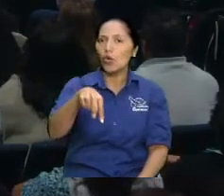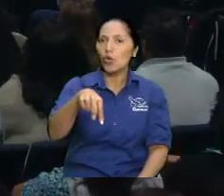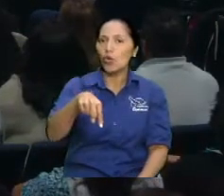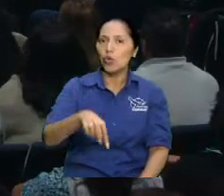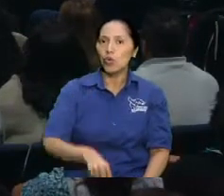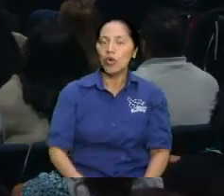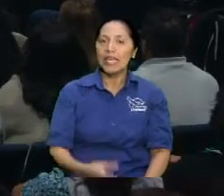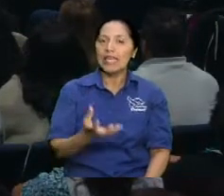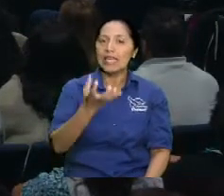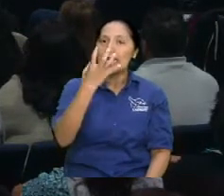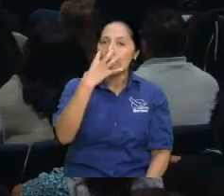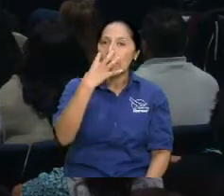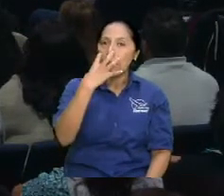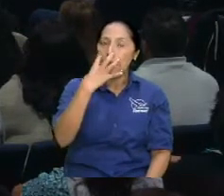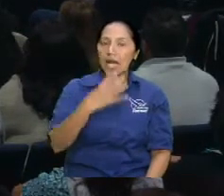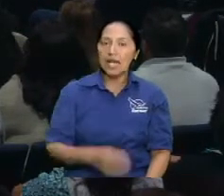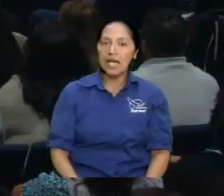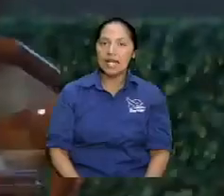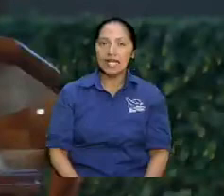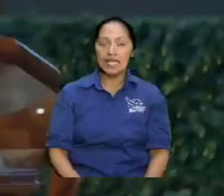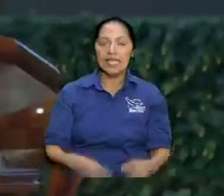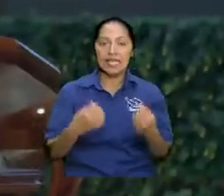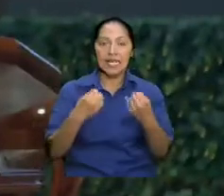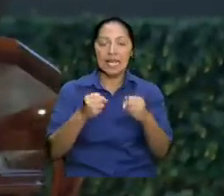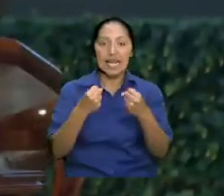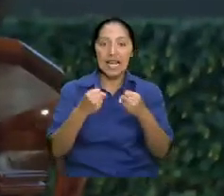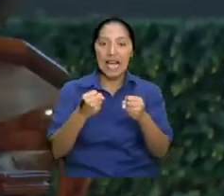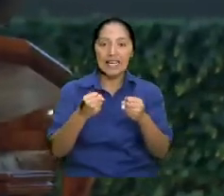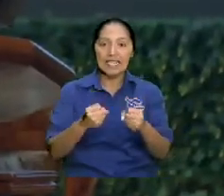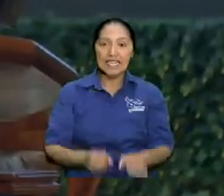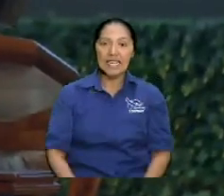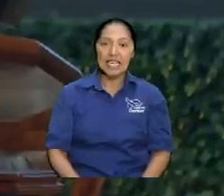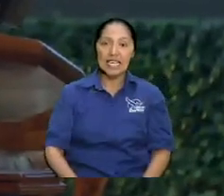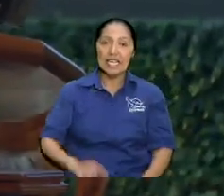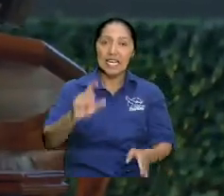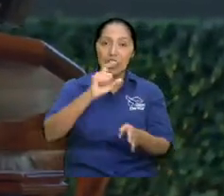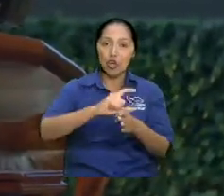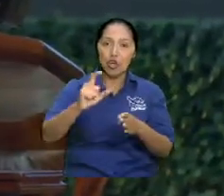El pan hace una hazaña. ¿Cuál es la hazaña?